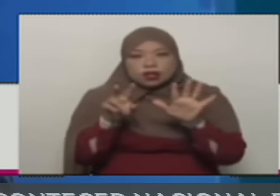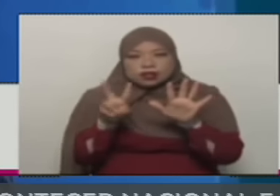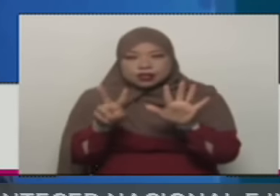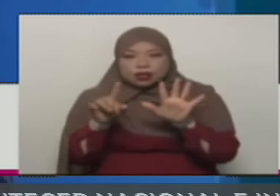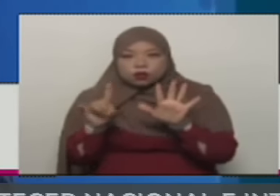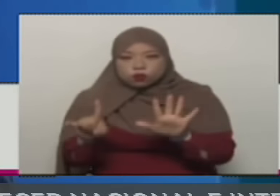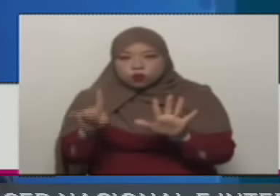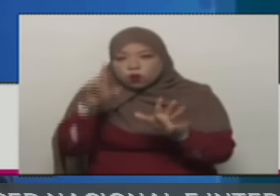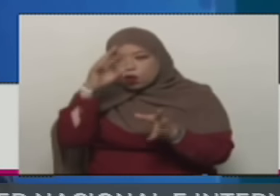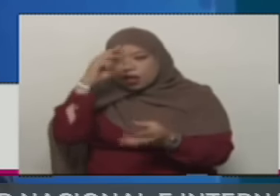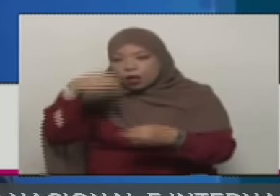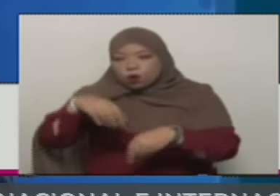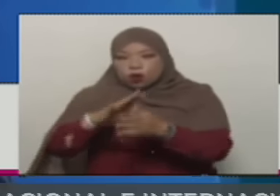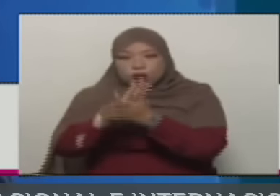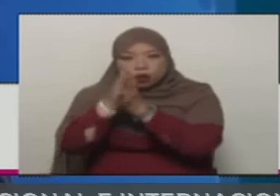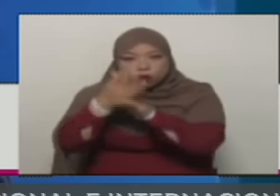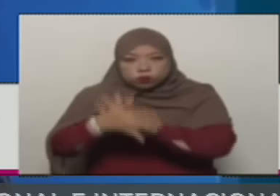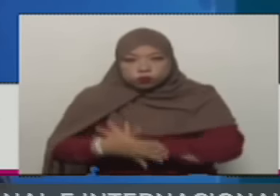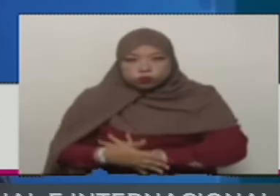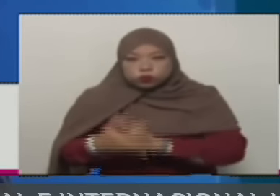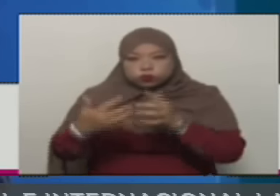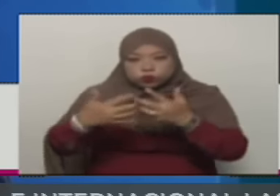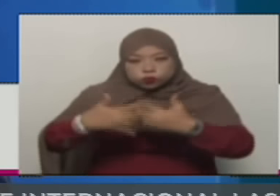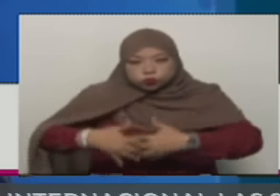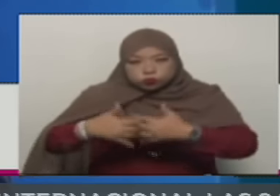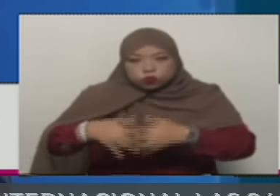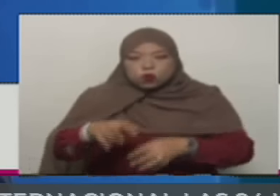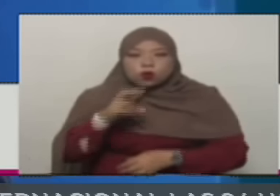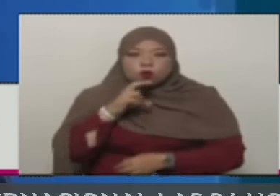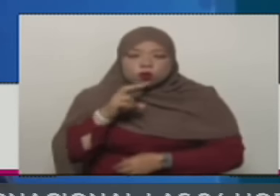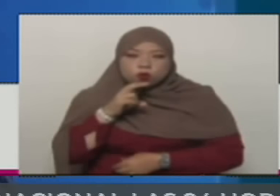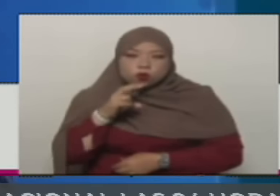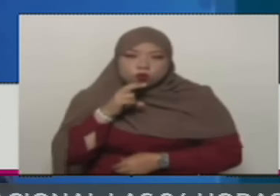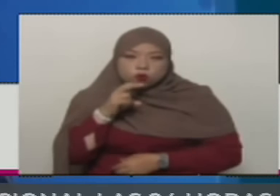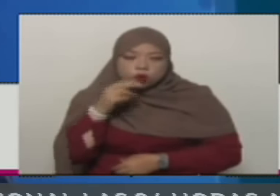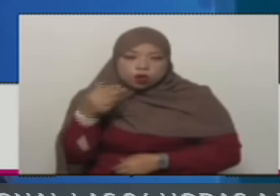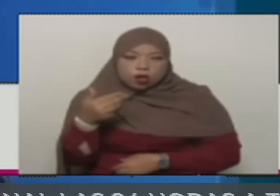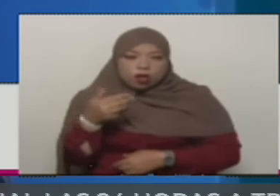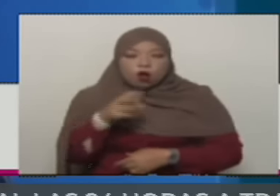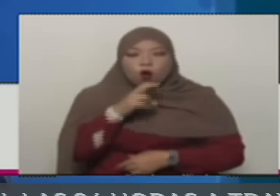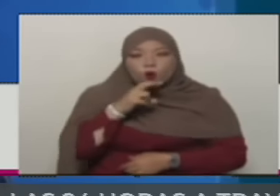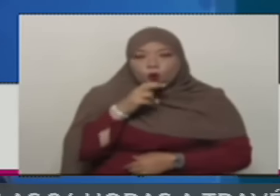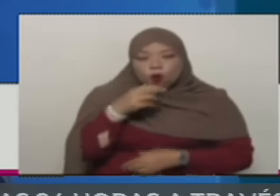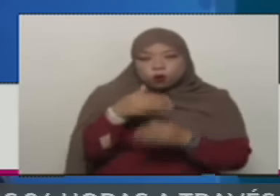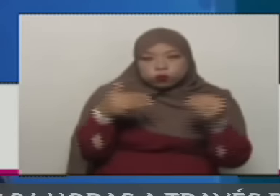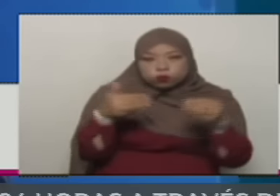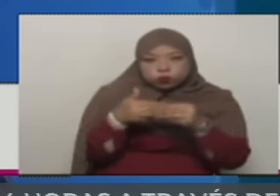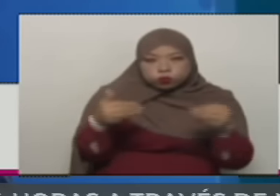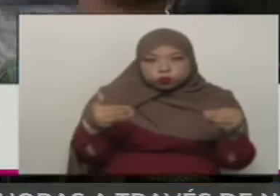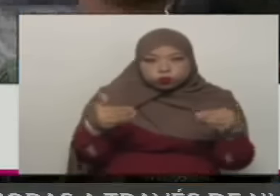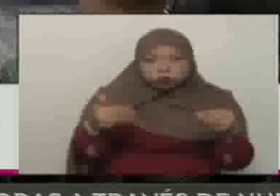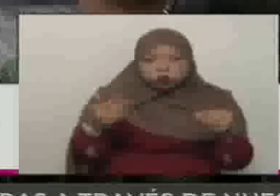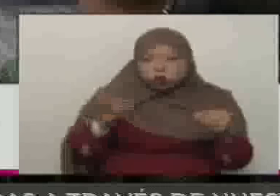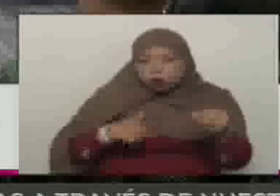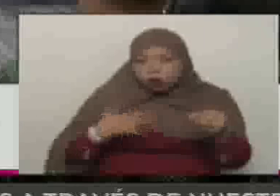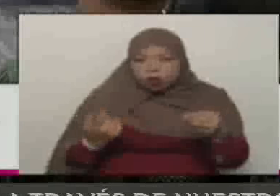acuerdos de Bretton Woods, que tenían el patrón oro como base de la moneda. Tú podías medir con la riqueza del